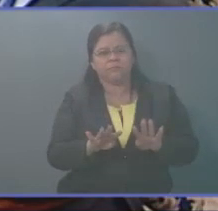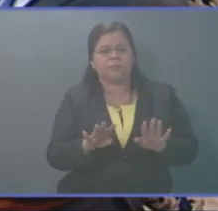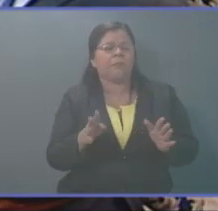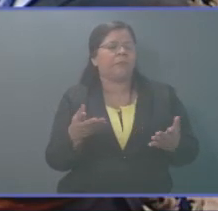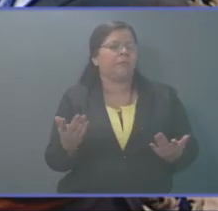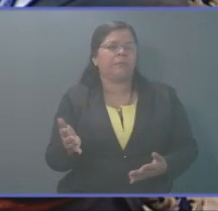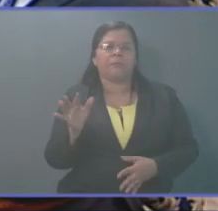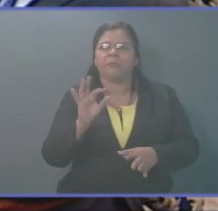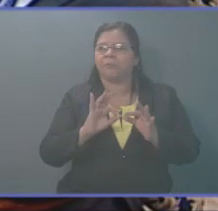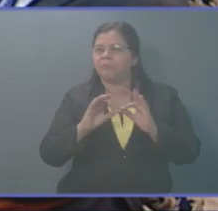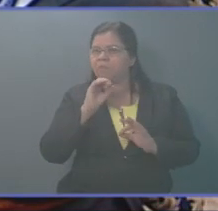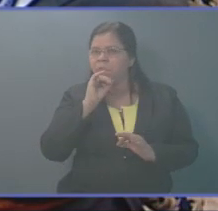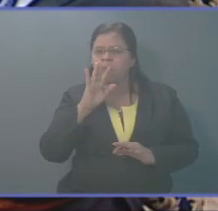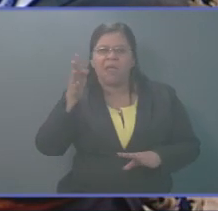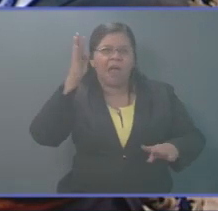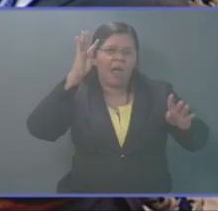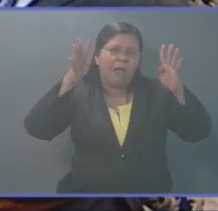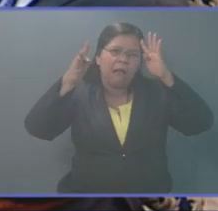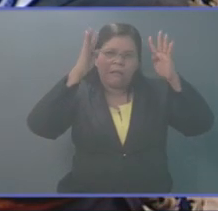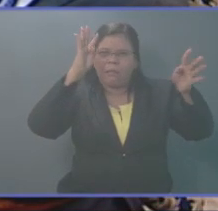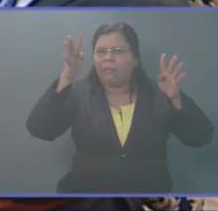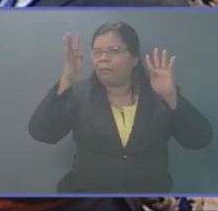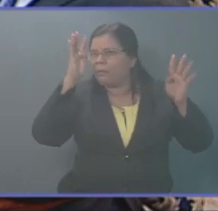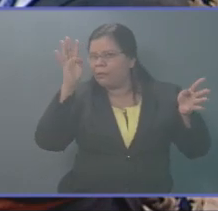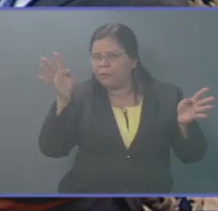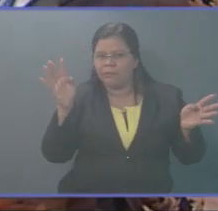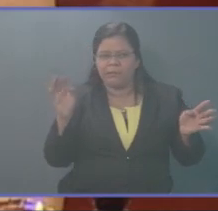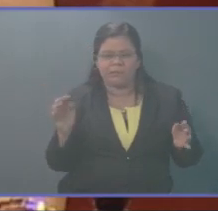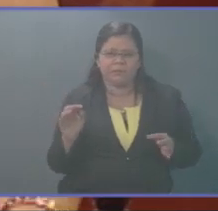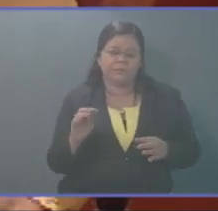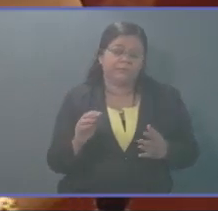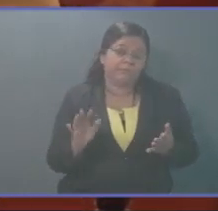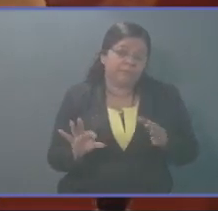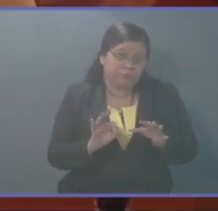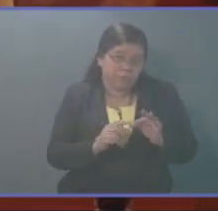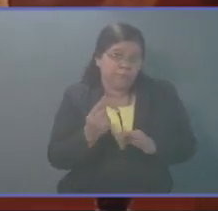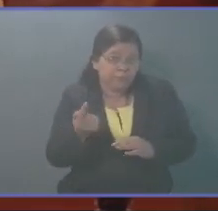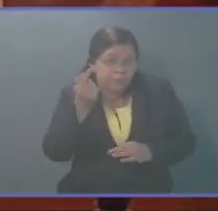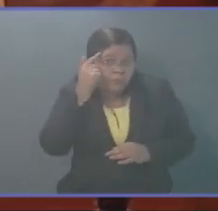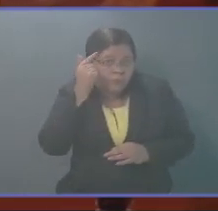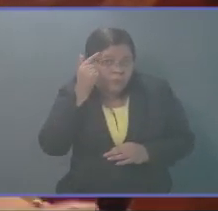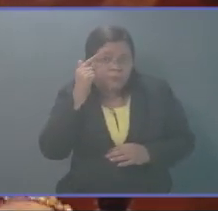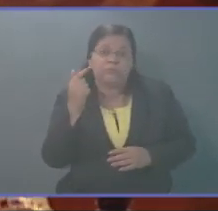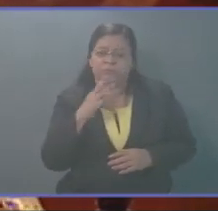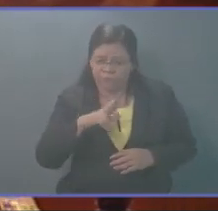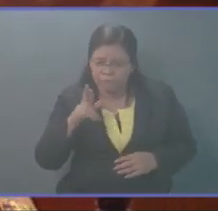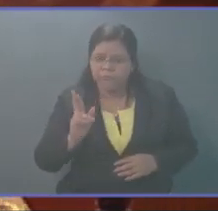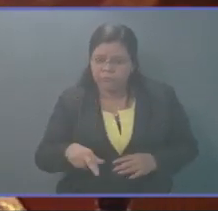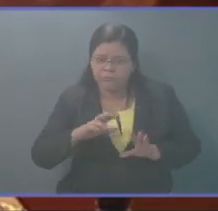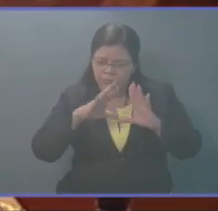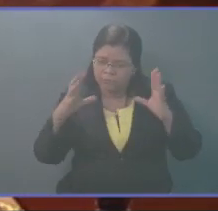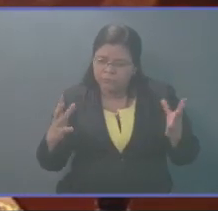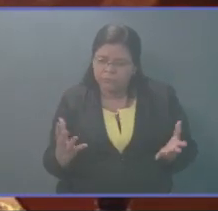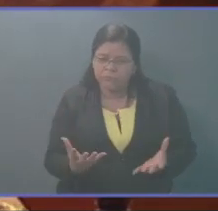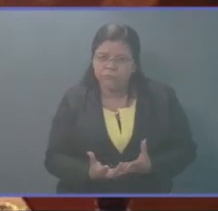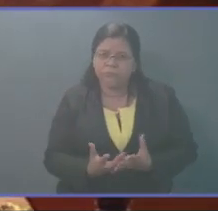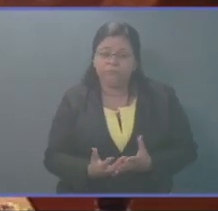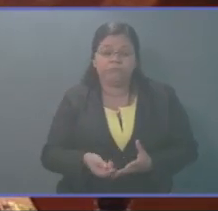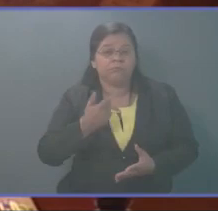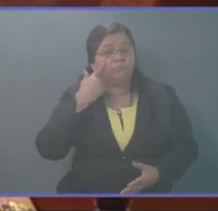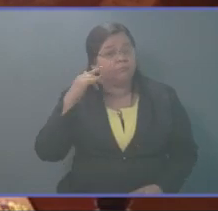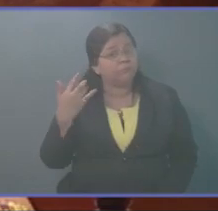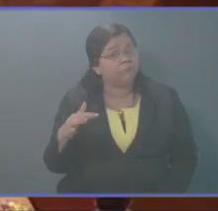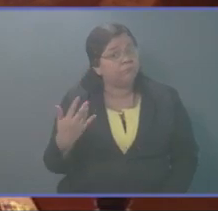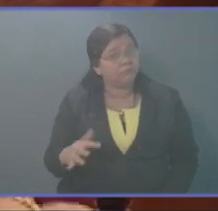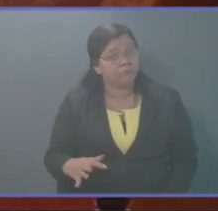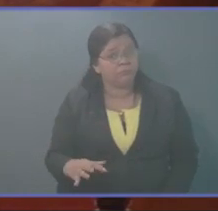que algunos comentarios vagos o superfluos. Estamos ante una amenaza global para nuestro mundo